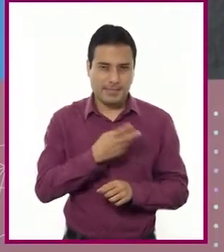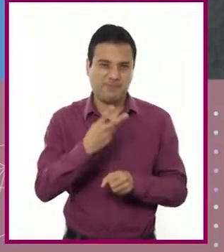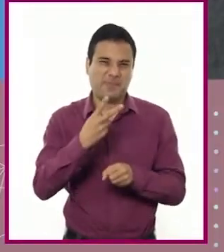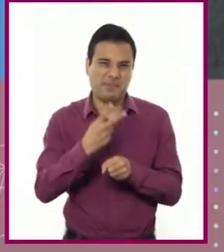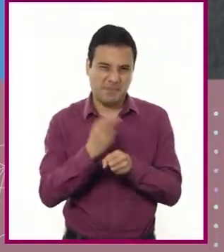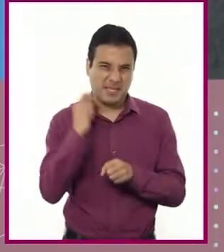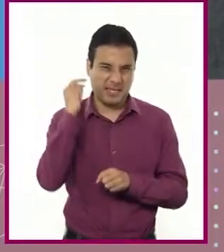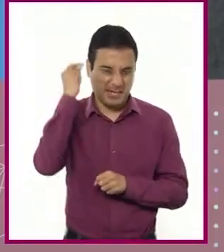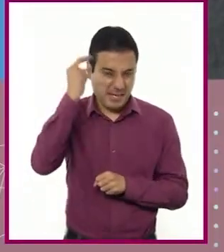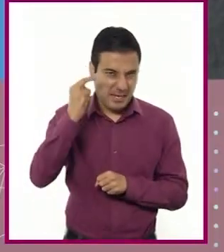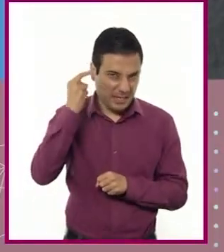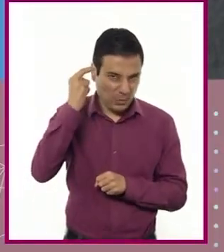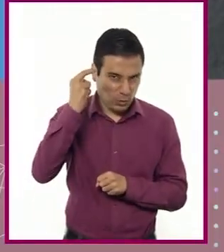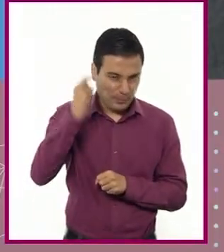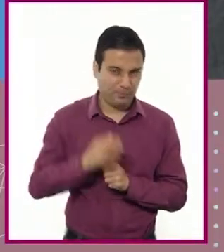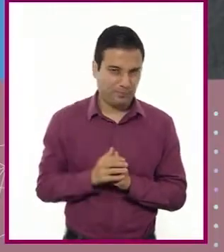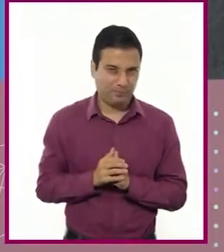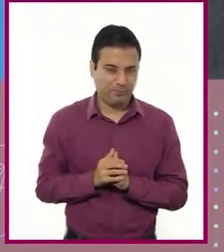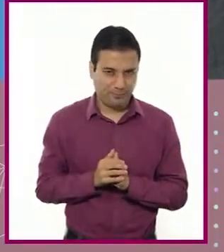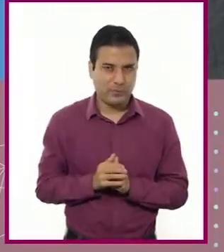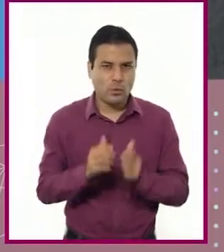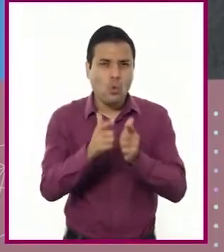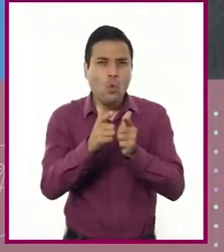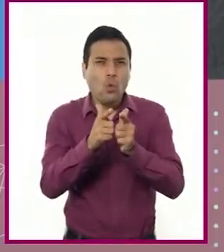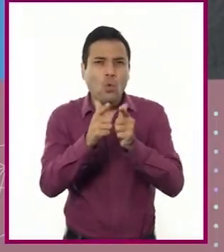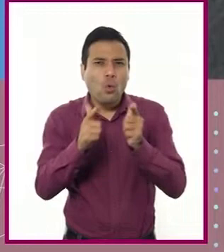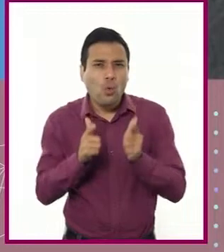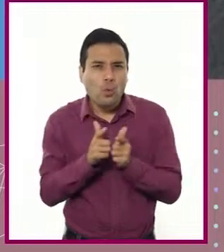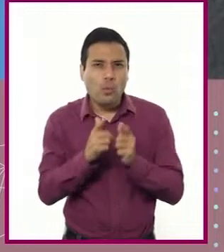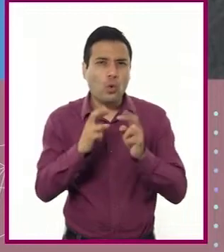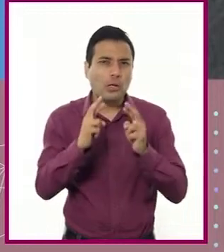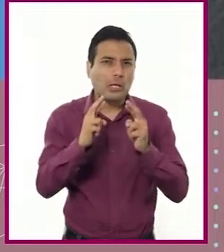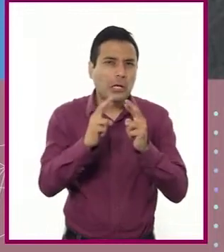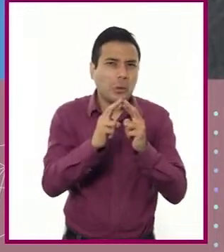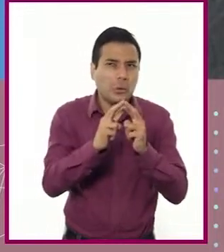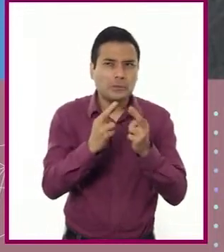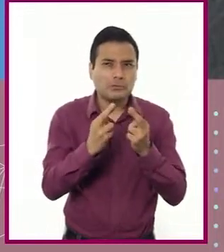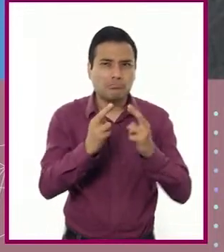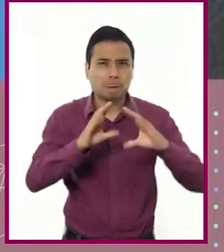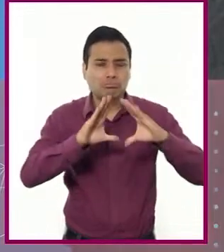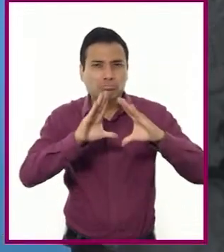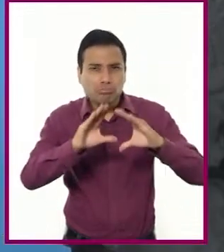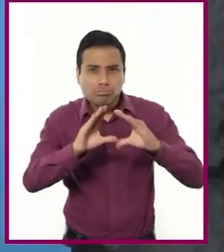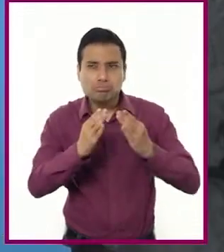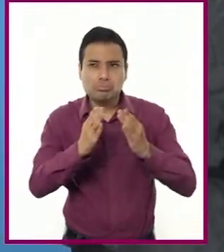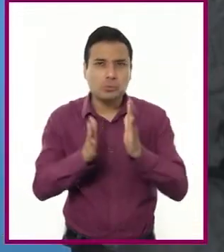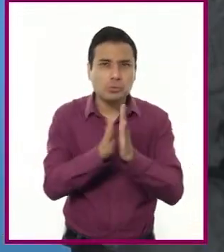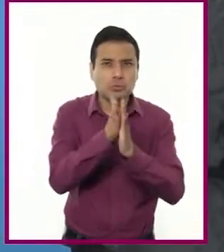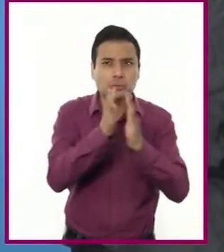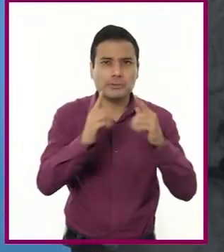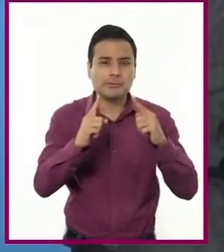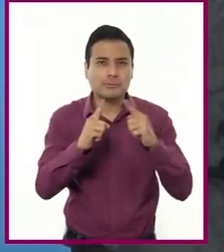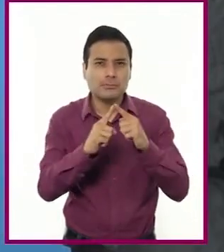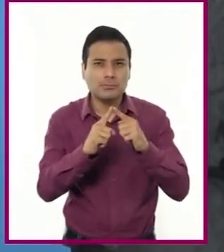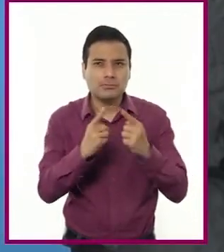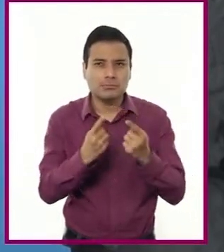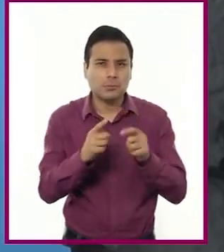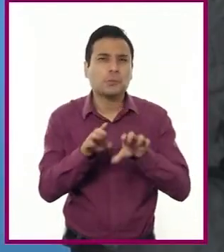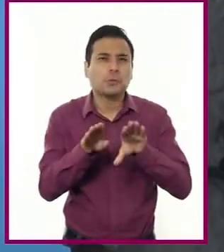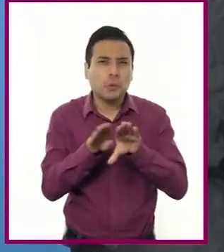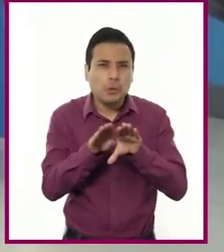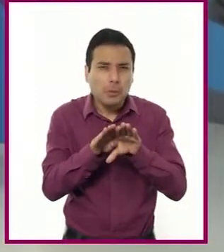órdenes religiosas en la educación y en la construcción de conventos, los cuales fueron la punta de lanza para la